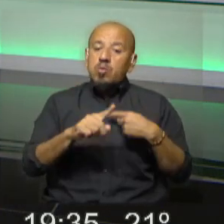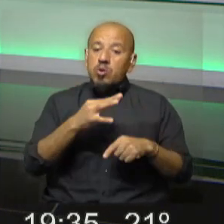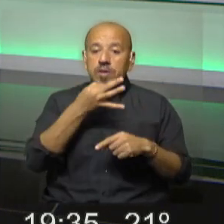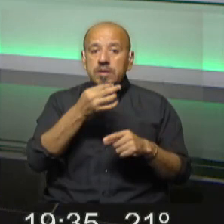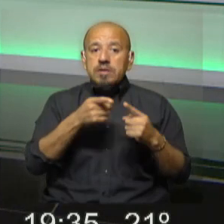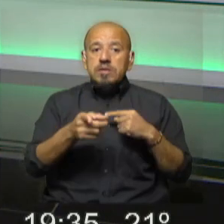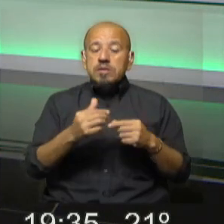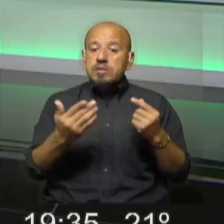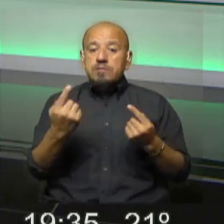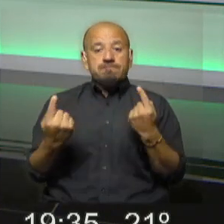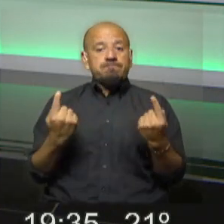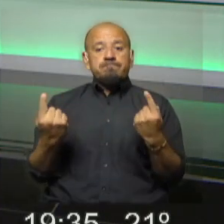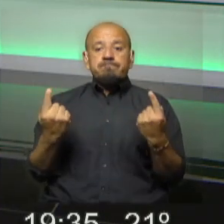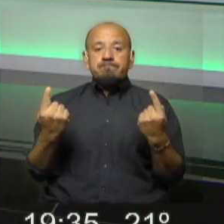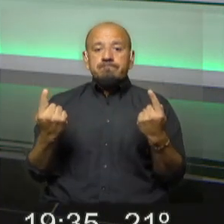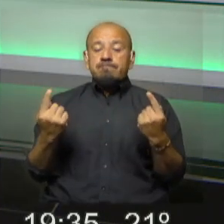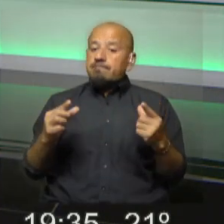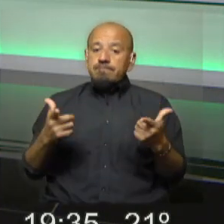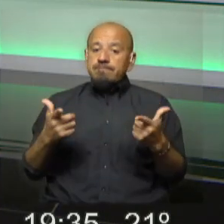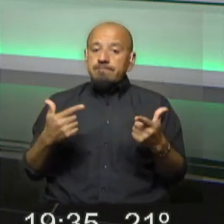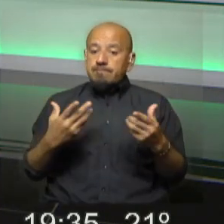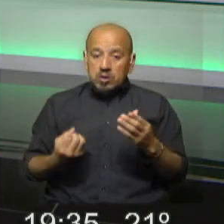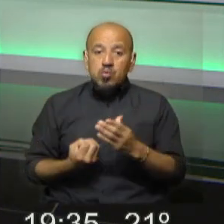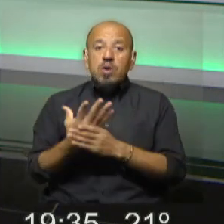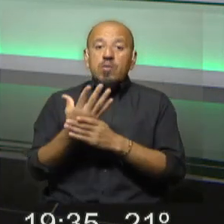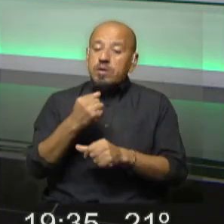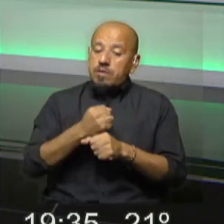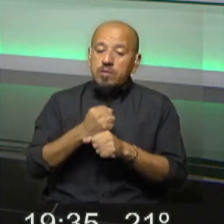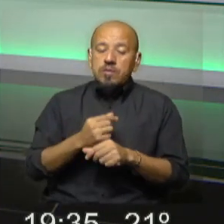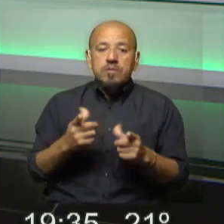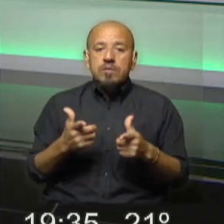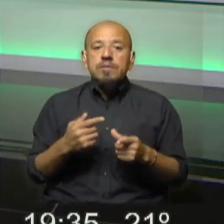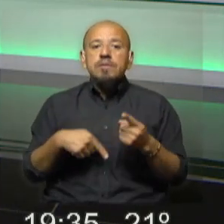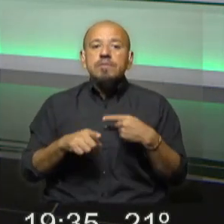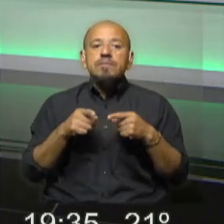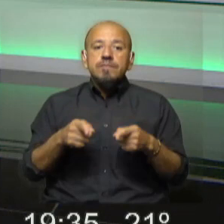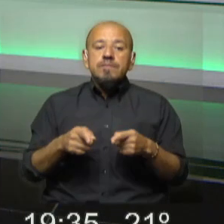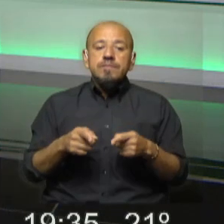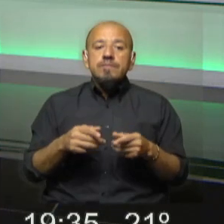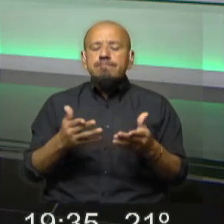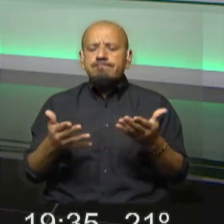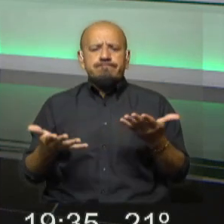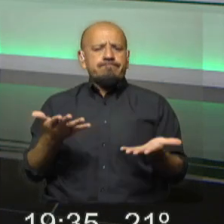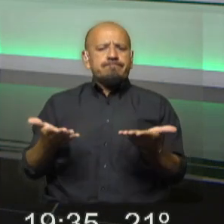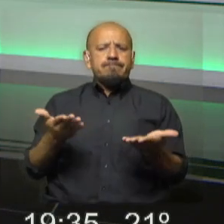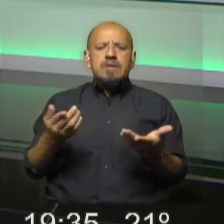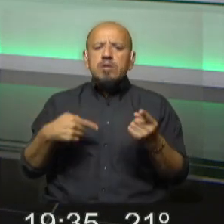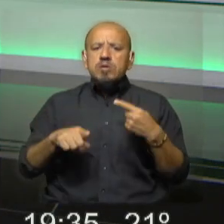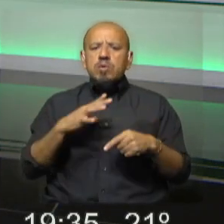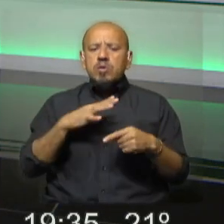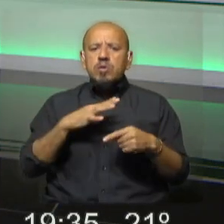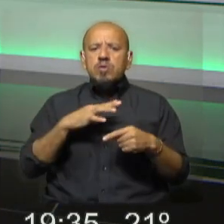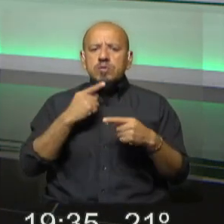diciendo que lo analizás punta a punta, justamente no hay creación de empleo, y eso es parte de la dinámica que es lo que hace que sea entreverado la lectura. Entonces, cuando